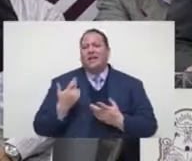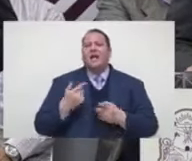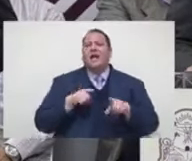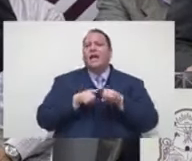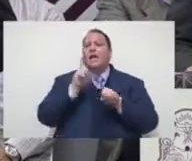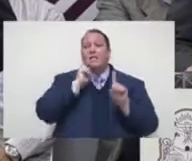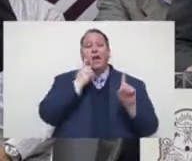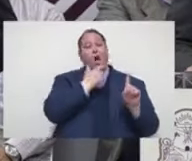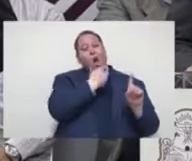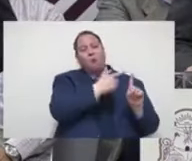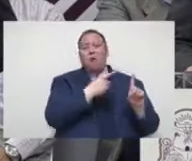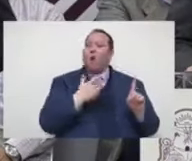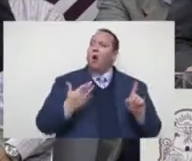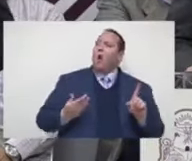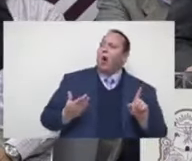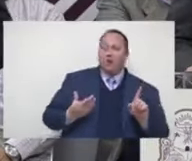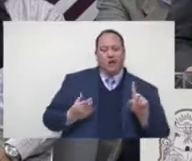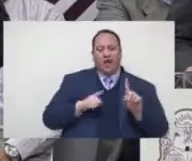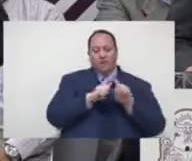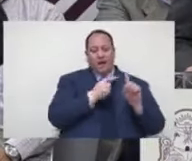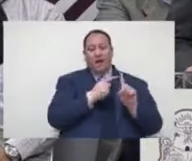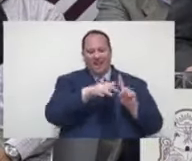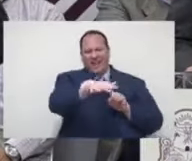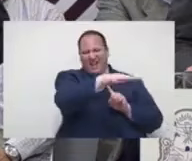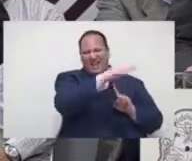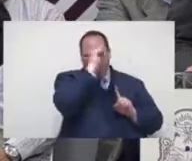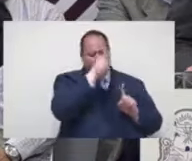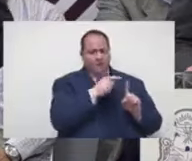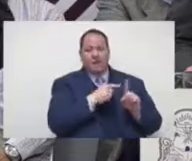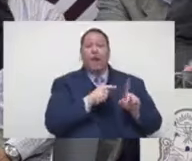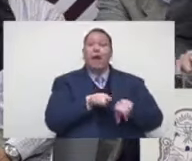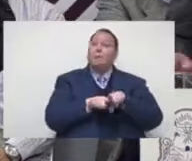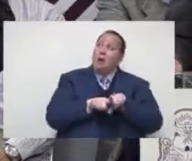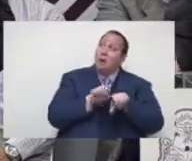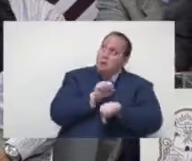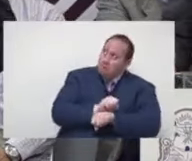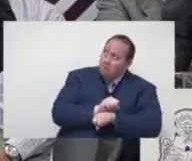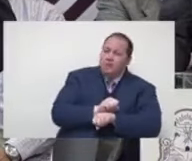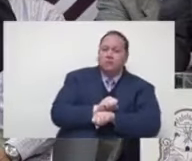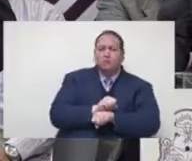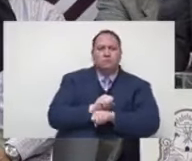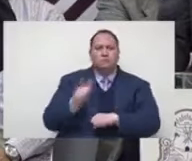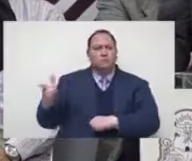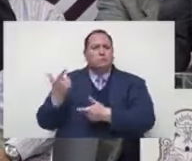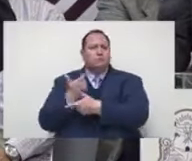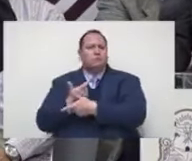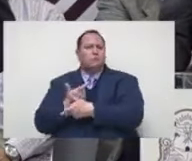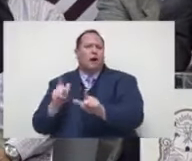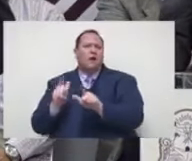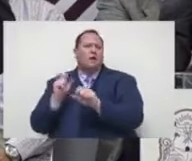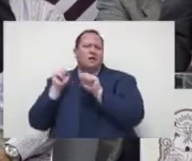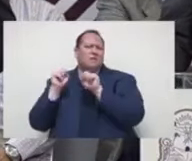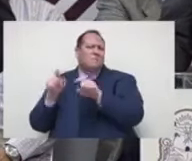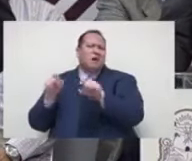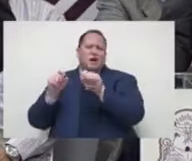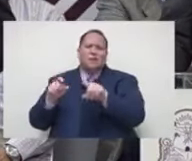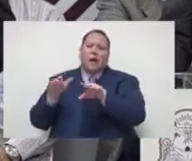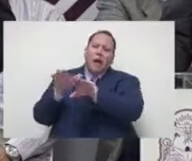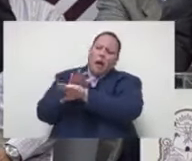hermana de un delincuente característico del Valle de Mexicali, y sí, obviamente, pues aquí también nuevo patrón, empiezan a cambiar